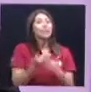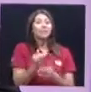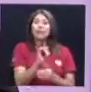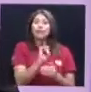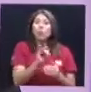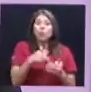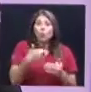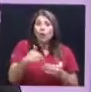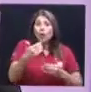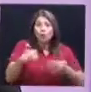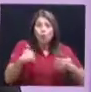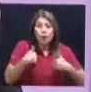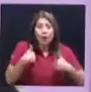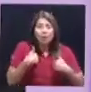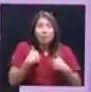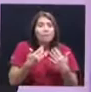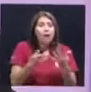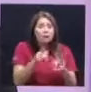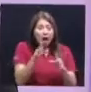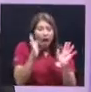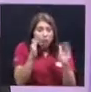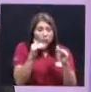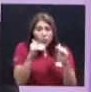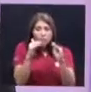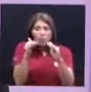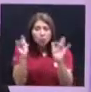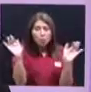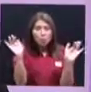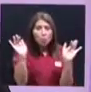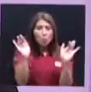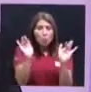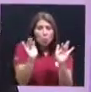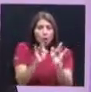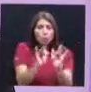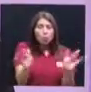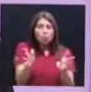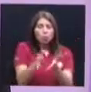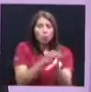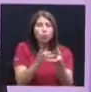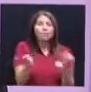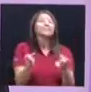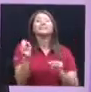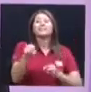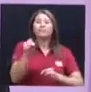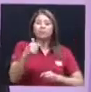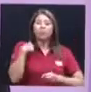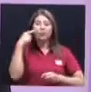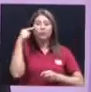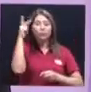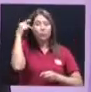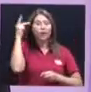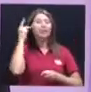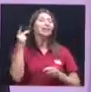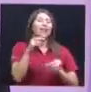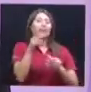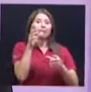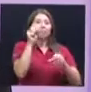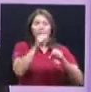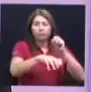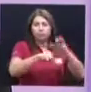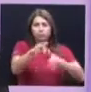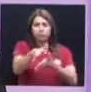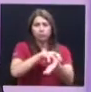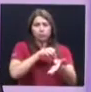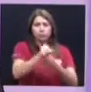también creo que esto es una especie de de de política de genocidio y de Exterminio qué lamentable verdad estas alturas de